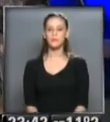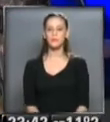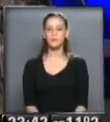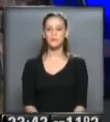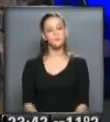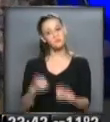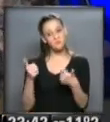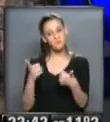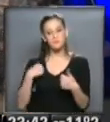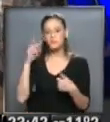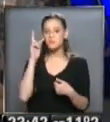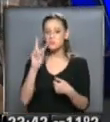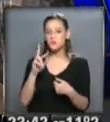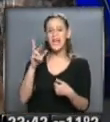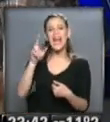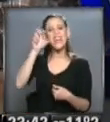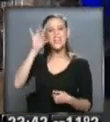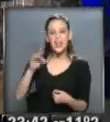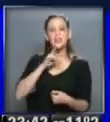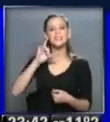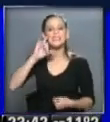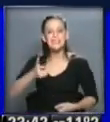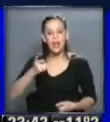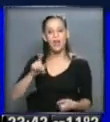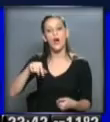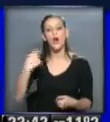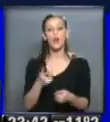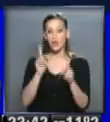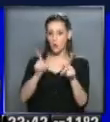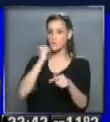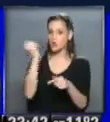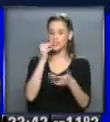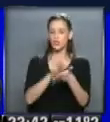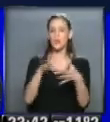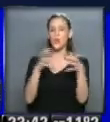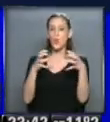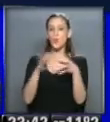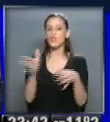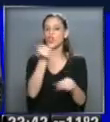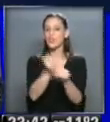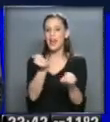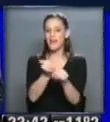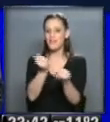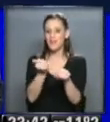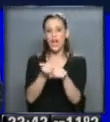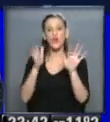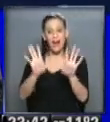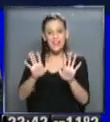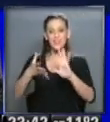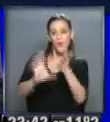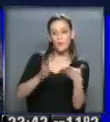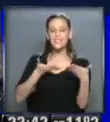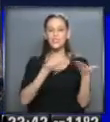cuenta la ética exactamente otro de estos grupos que están trabajando así de manera solidaria